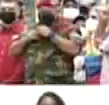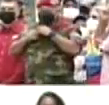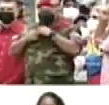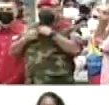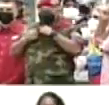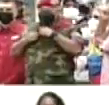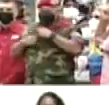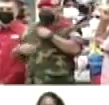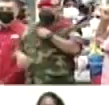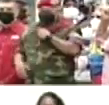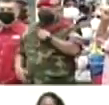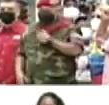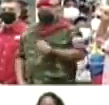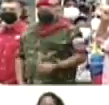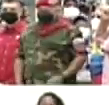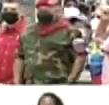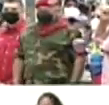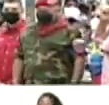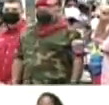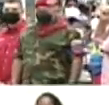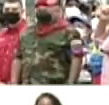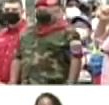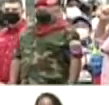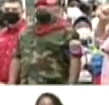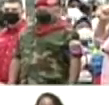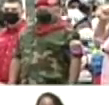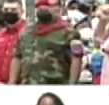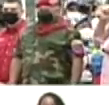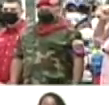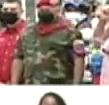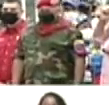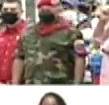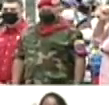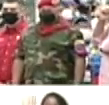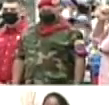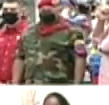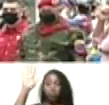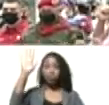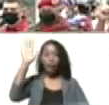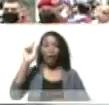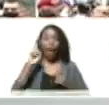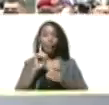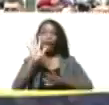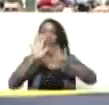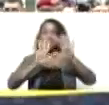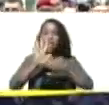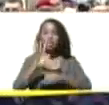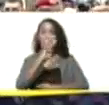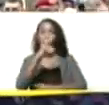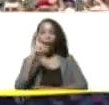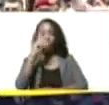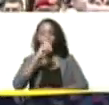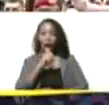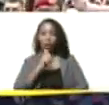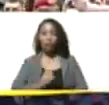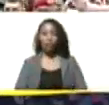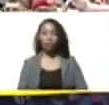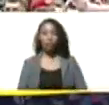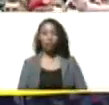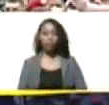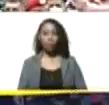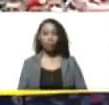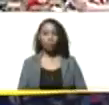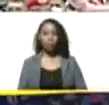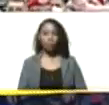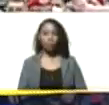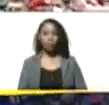los más jóvenes. Levanten la mano los jóvenes entre 15 y 40 años.